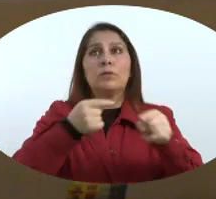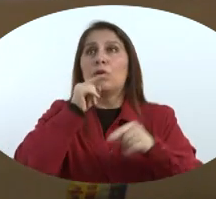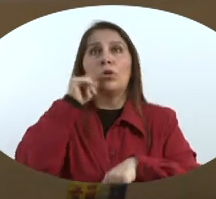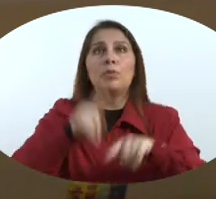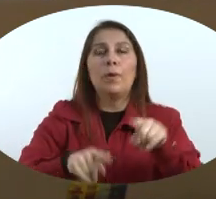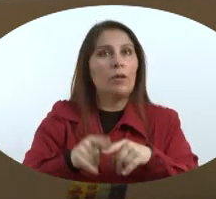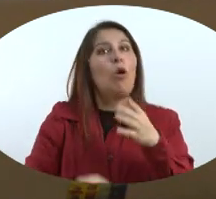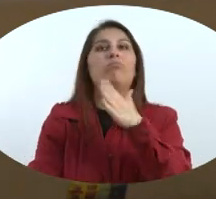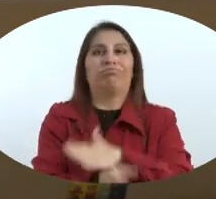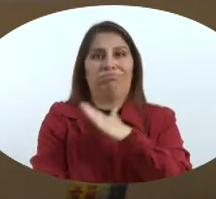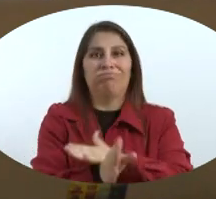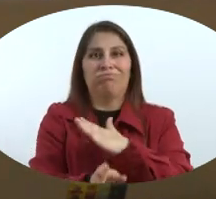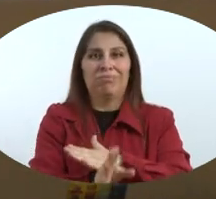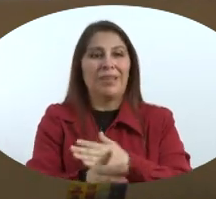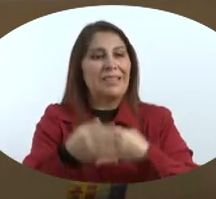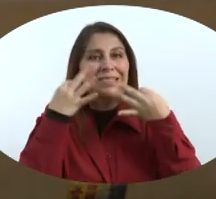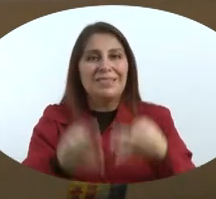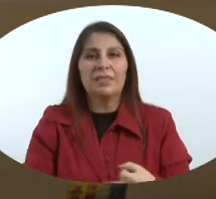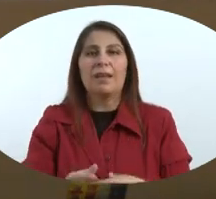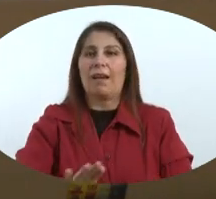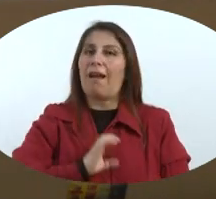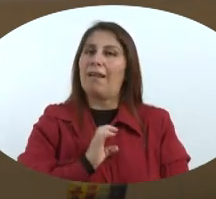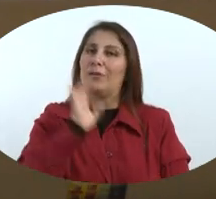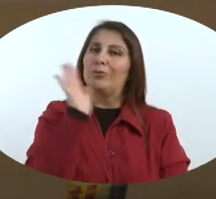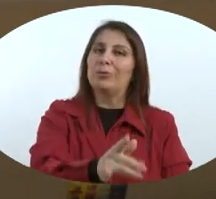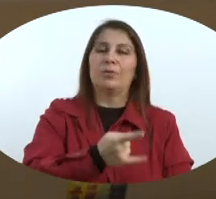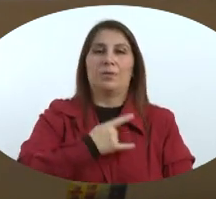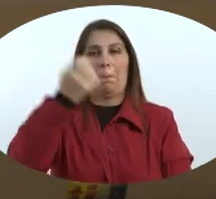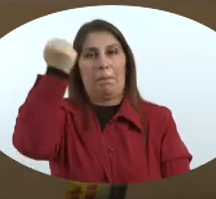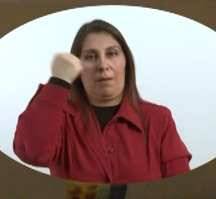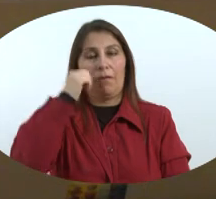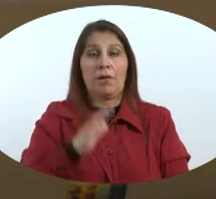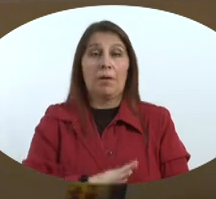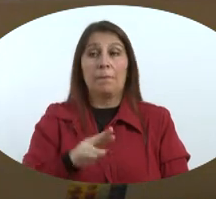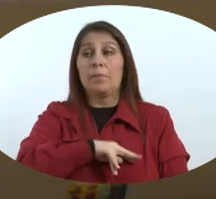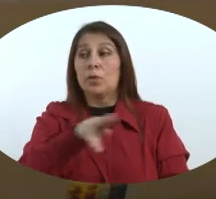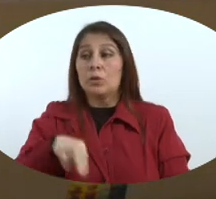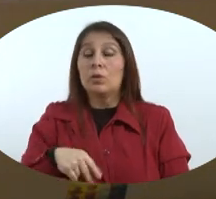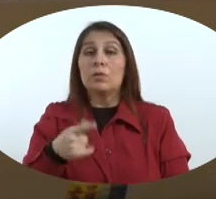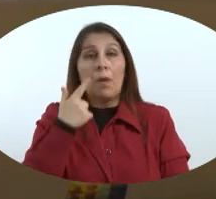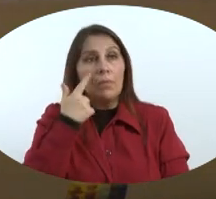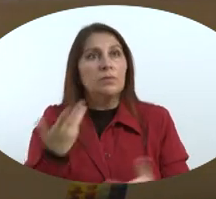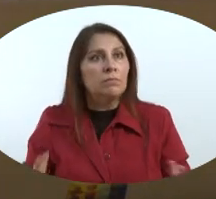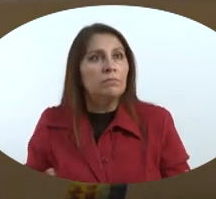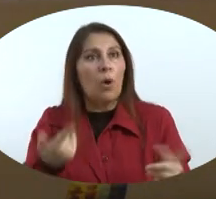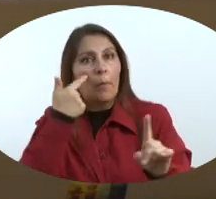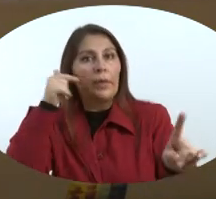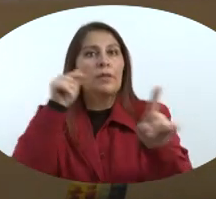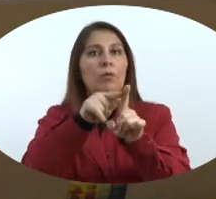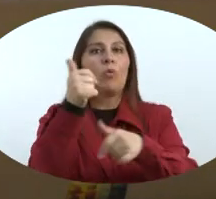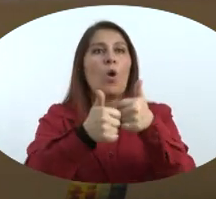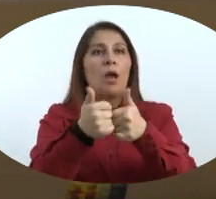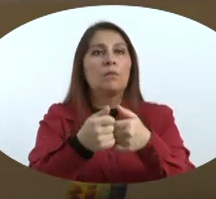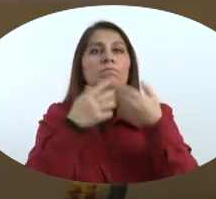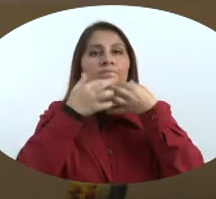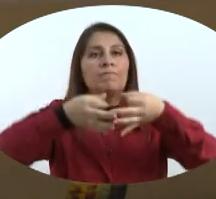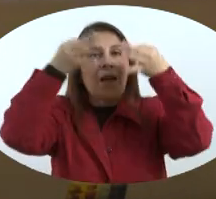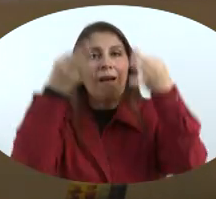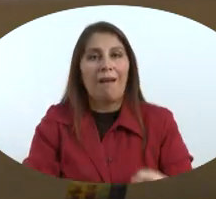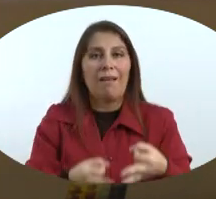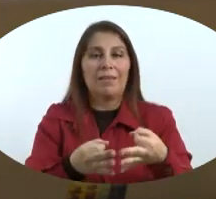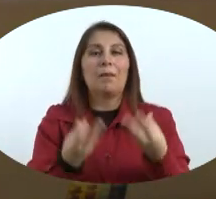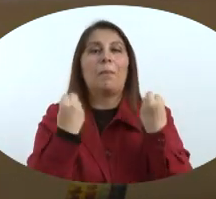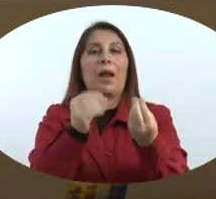discusión y debate que ha caracterizado a la universidad pedagógica y para ello le apostaremos a las garantías necesarias para la